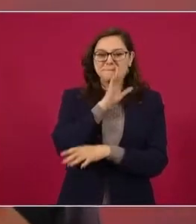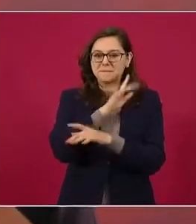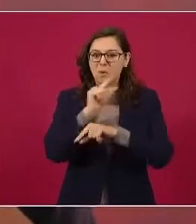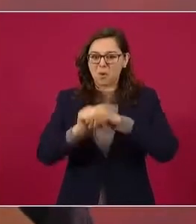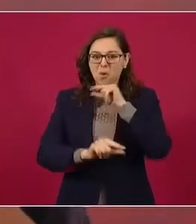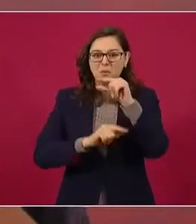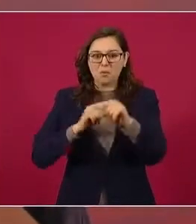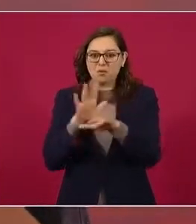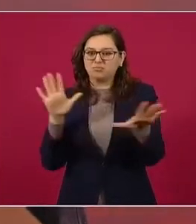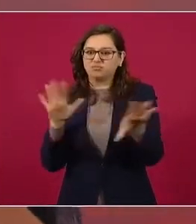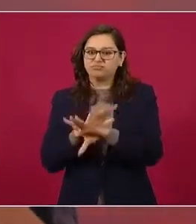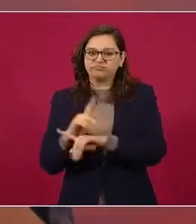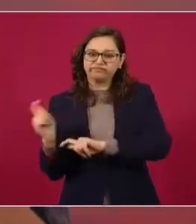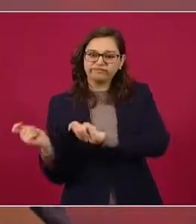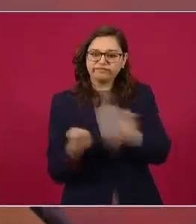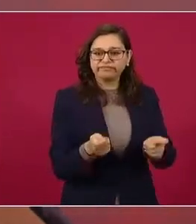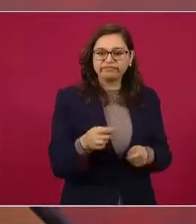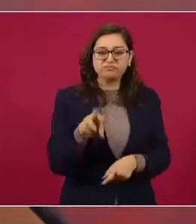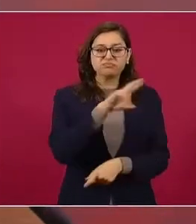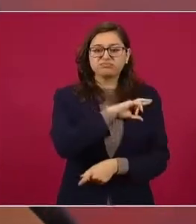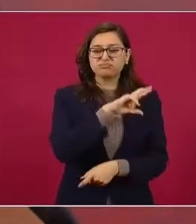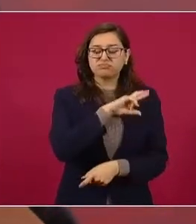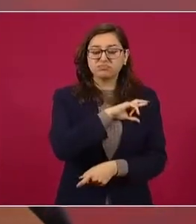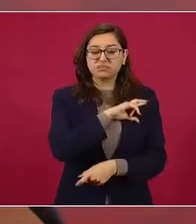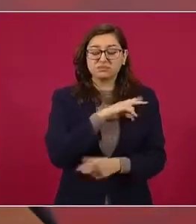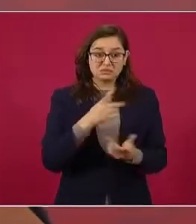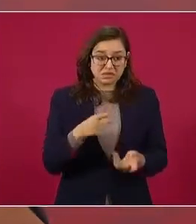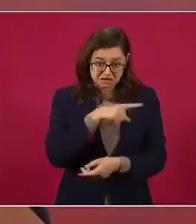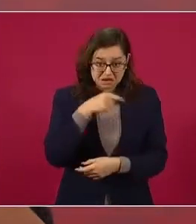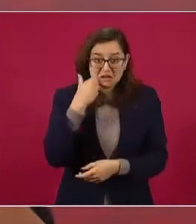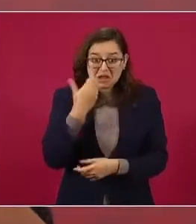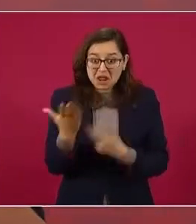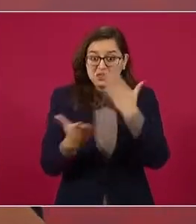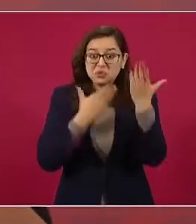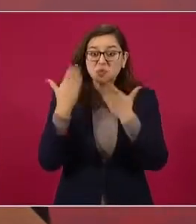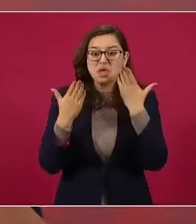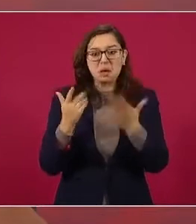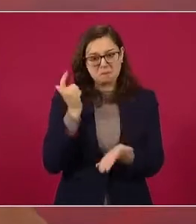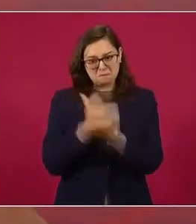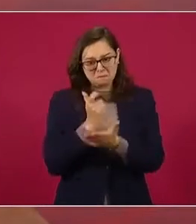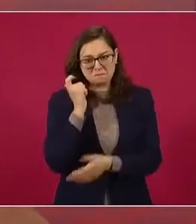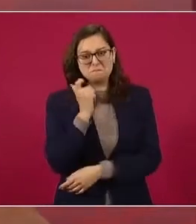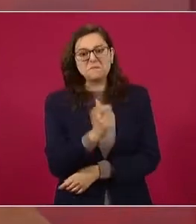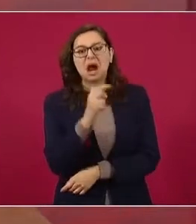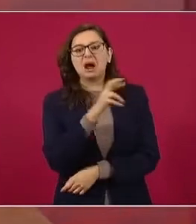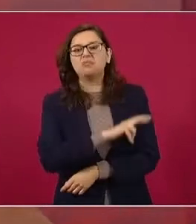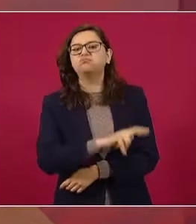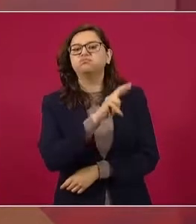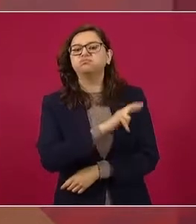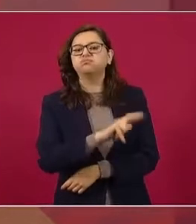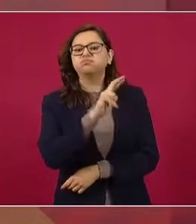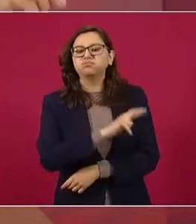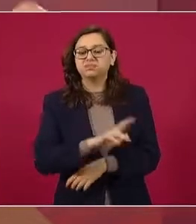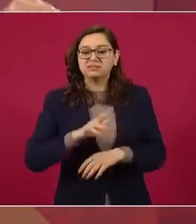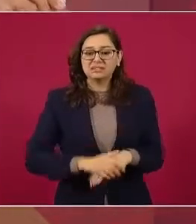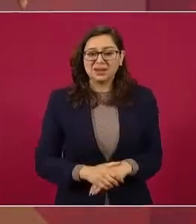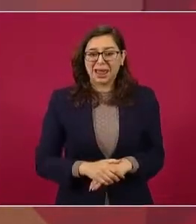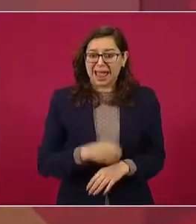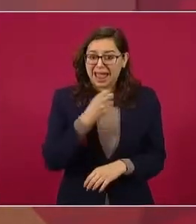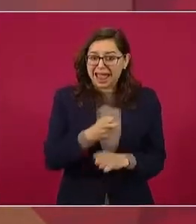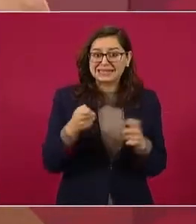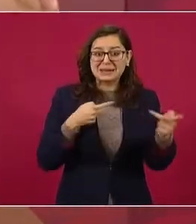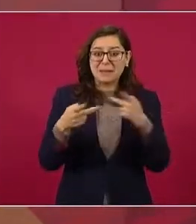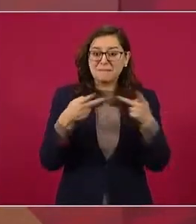que tuviese dinero para pagar colegiaturas. Ese era el plan. Desde Salinas,